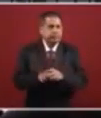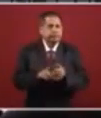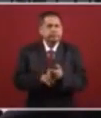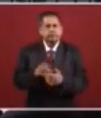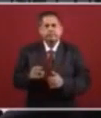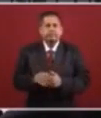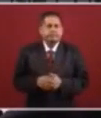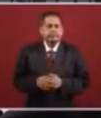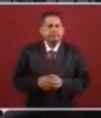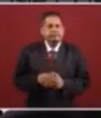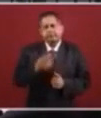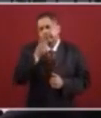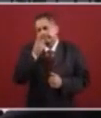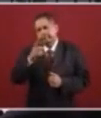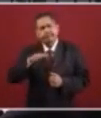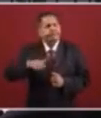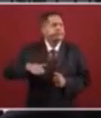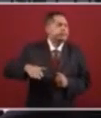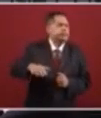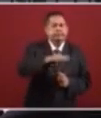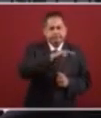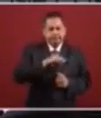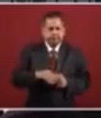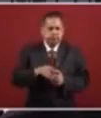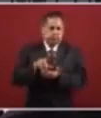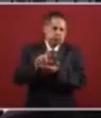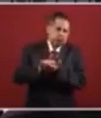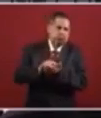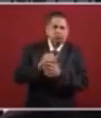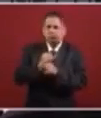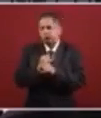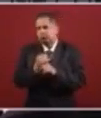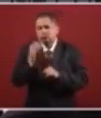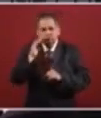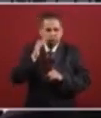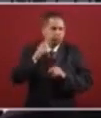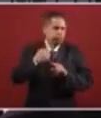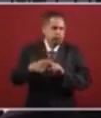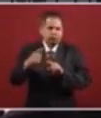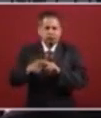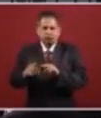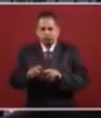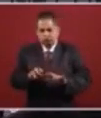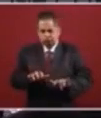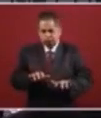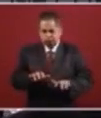puedes decirle a los usuarios de las redes sociales qué